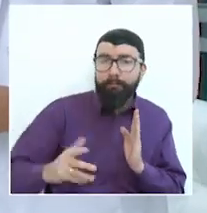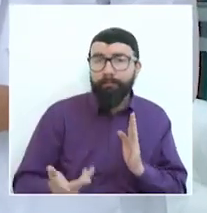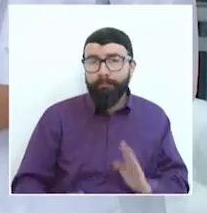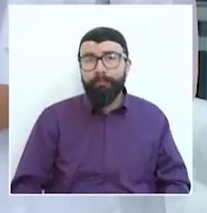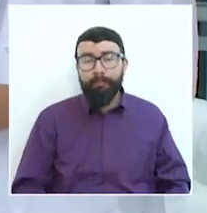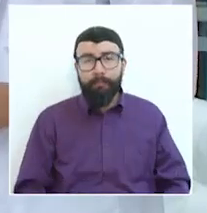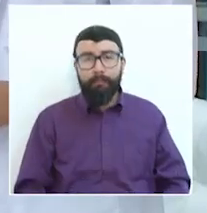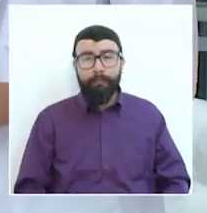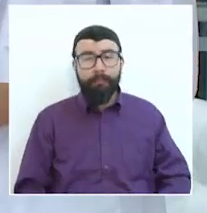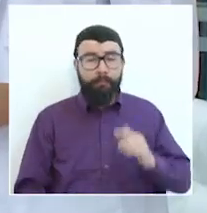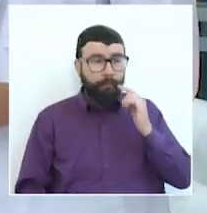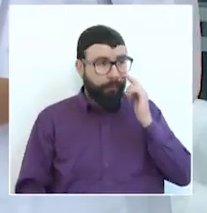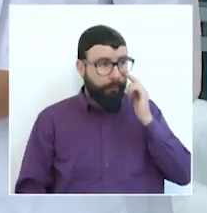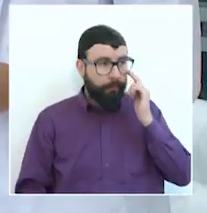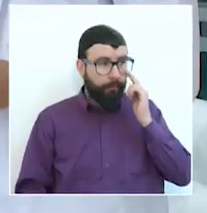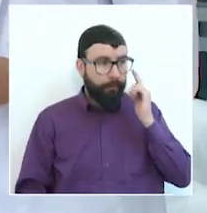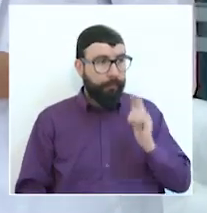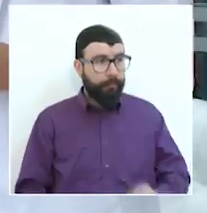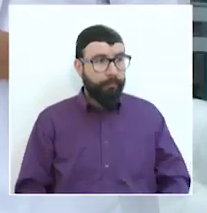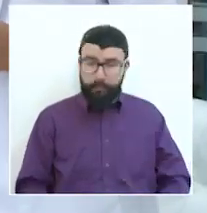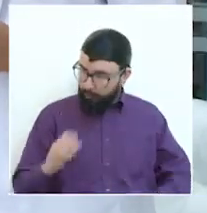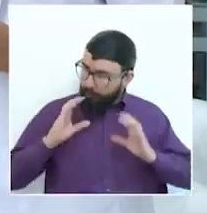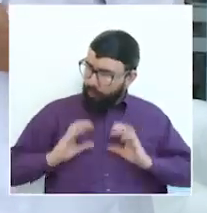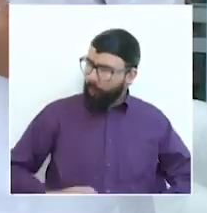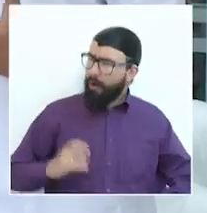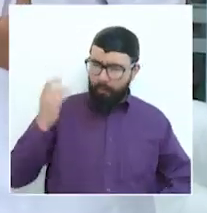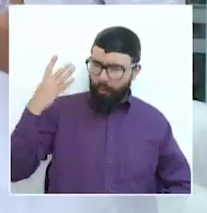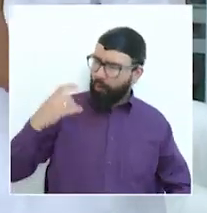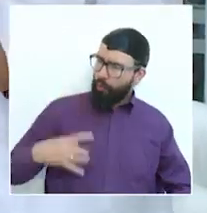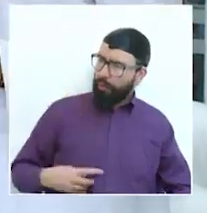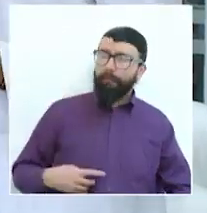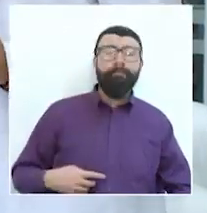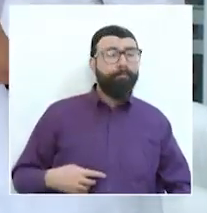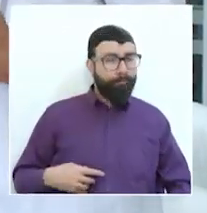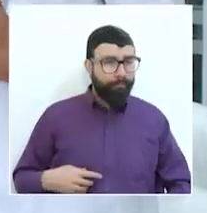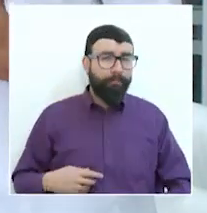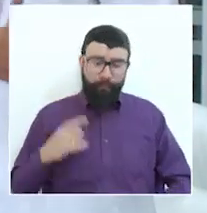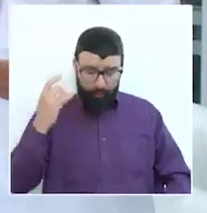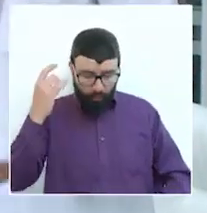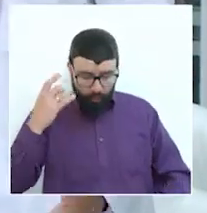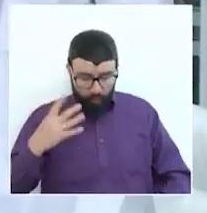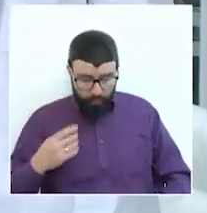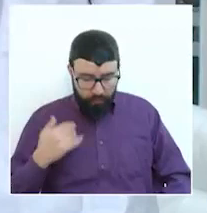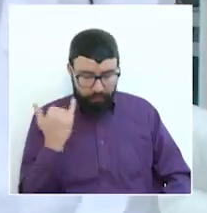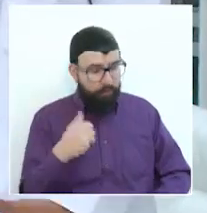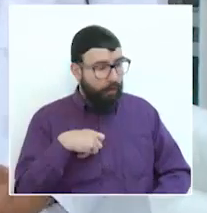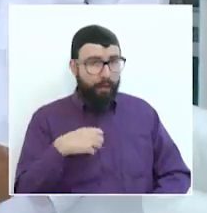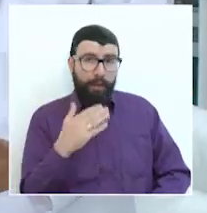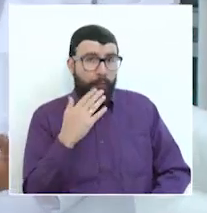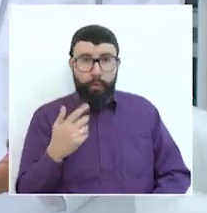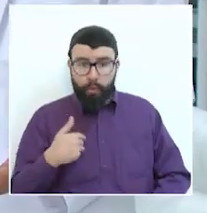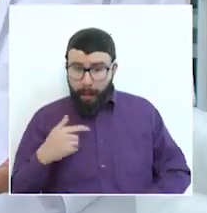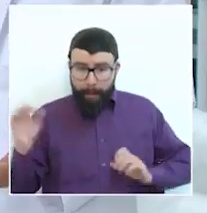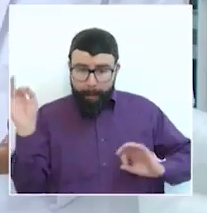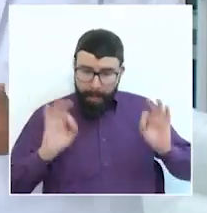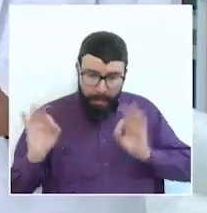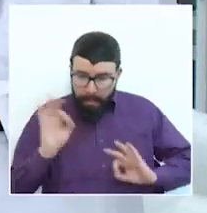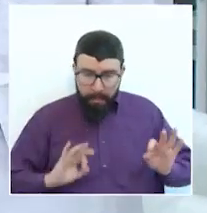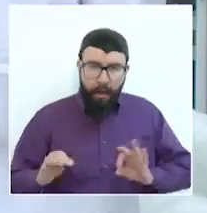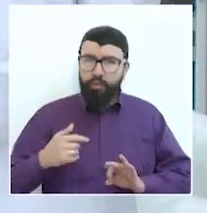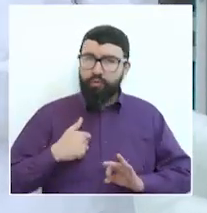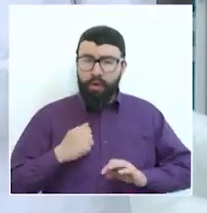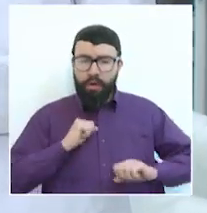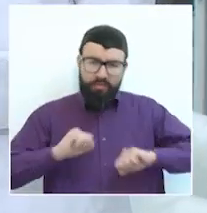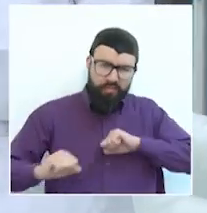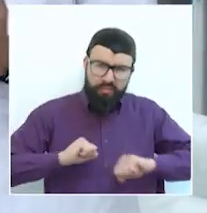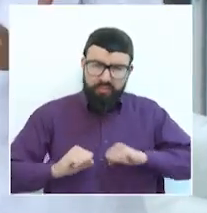¿Le duele el...? Me duele todo. Claro, y era lo que hablábamos ahorita. Si yo no tengo una buena preparación cardiovascular,